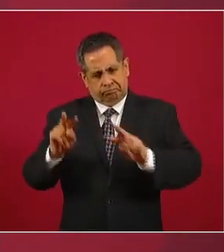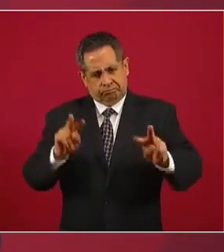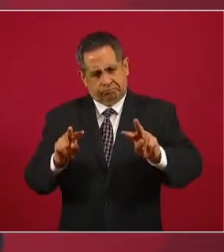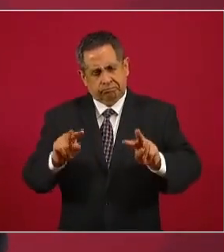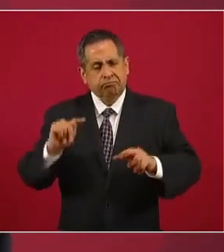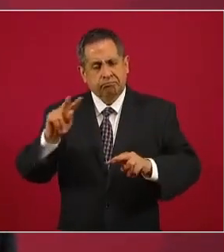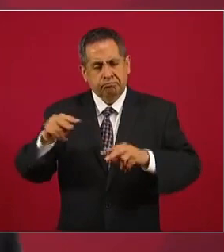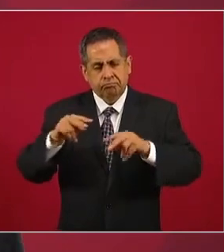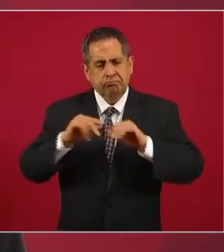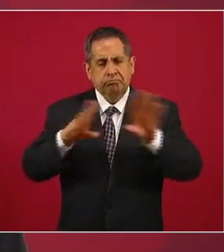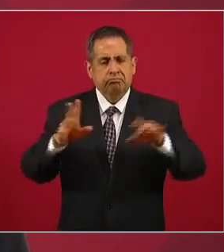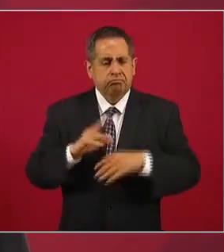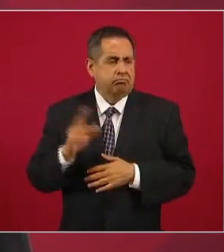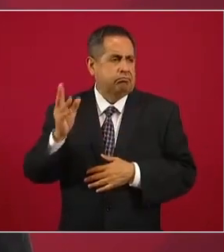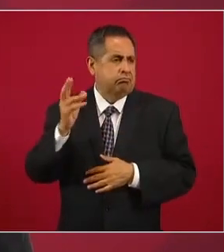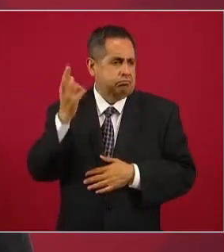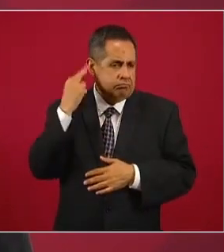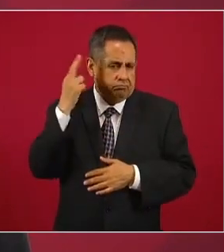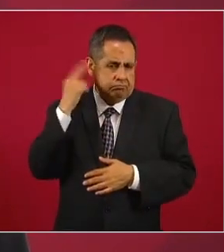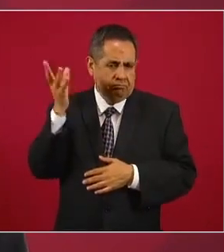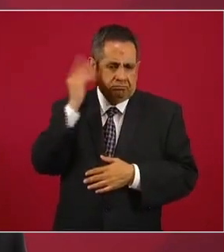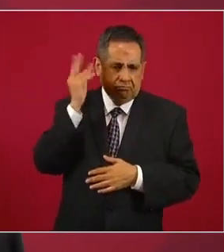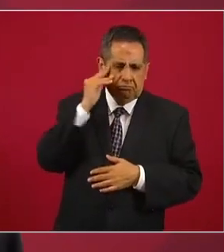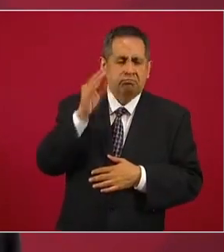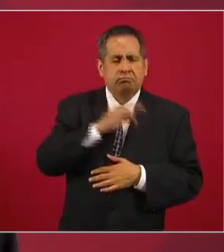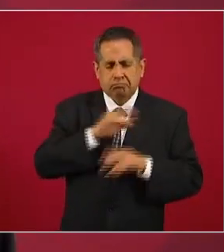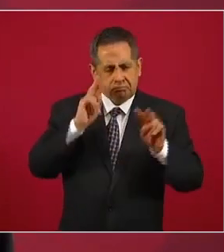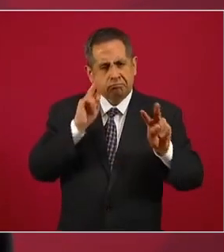por televisión, se puede escuchar por radio.